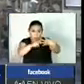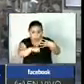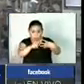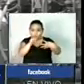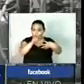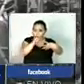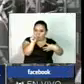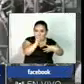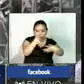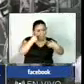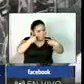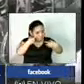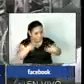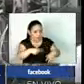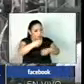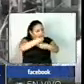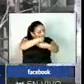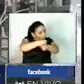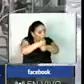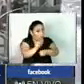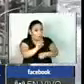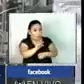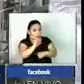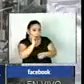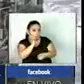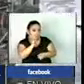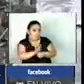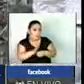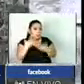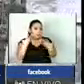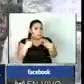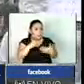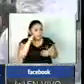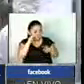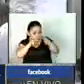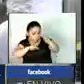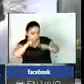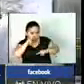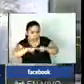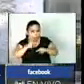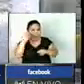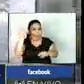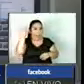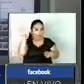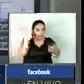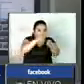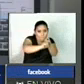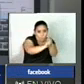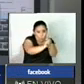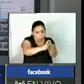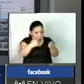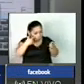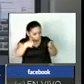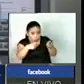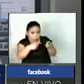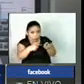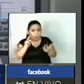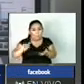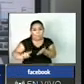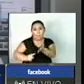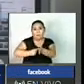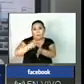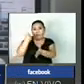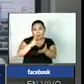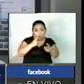emprender ensayos clínicos asegura que obtuvo resultados prometedores en monos antes de administrar su suero por primera vez